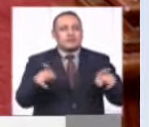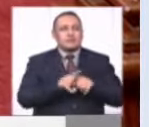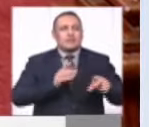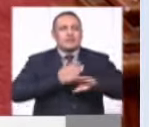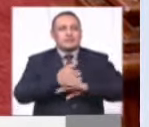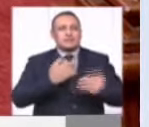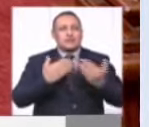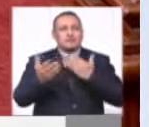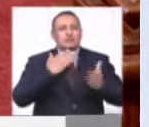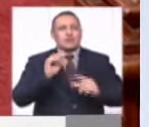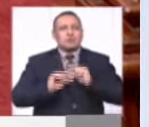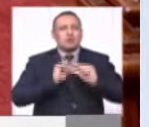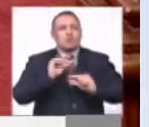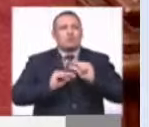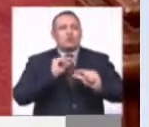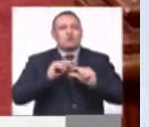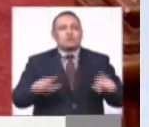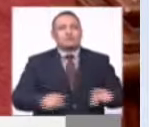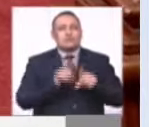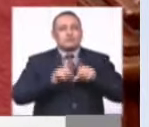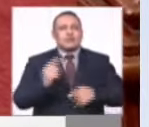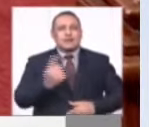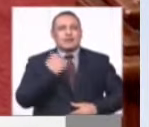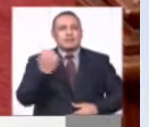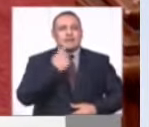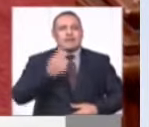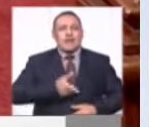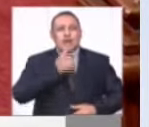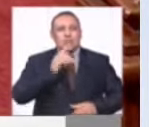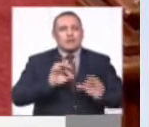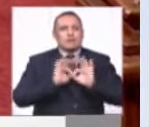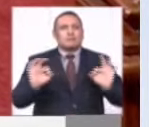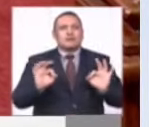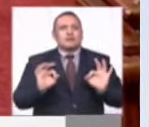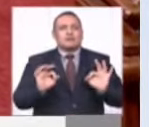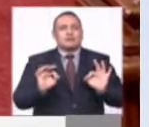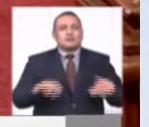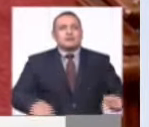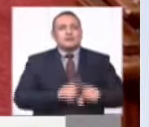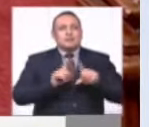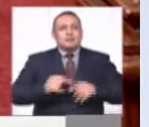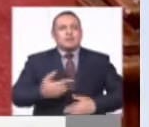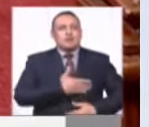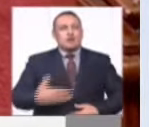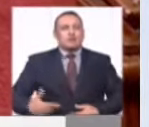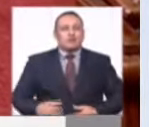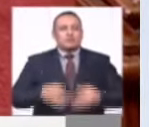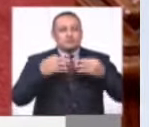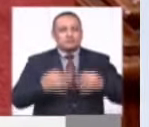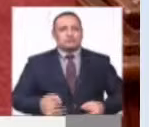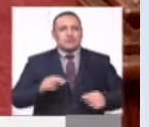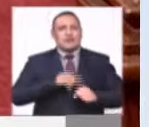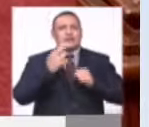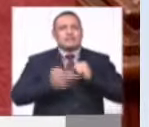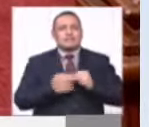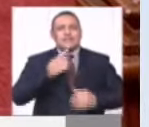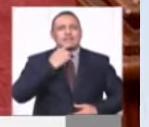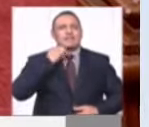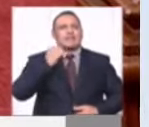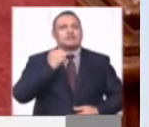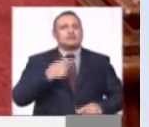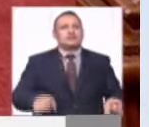acceder de forma progresiva y universal al agua potable. El Estado garantiza este